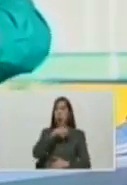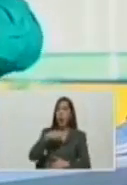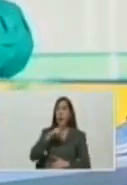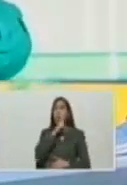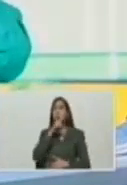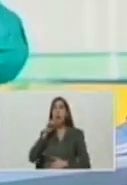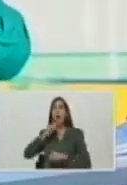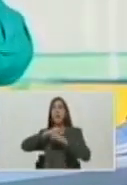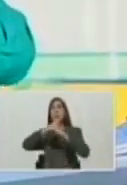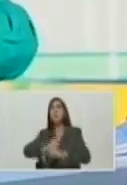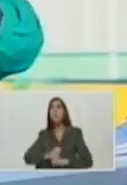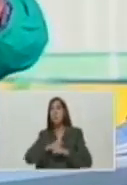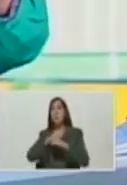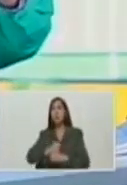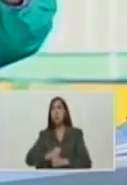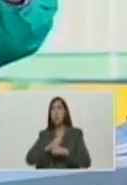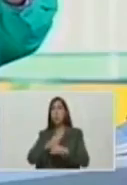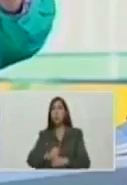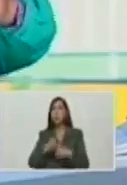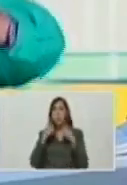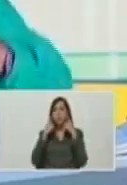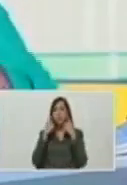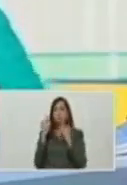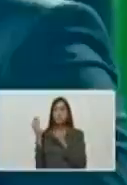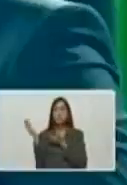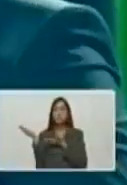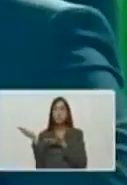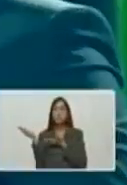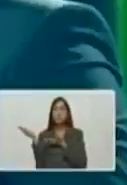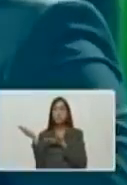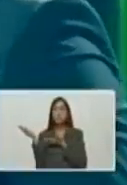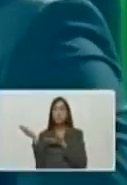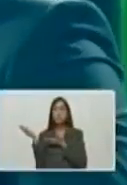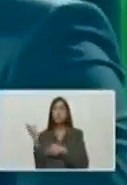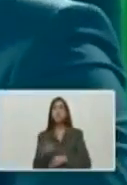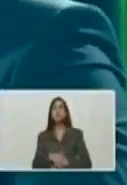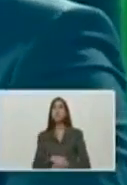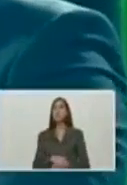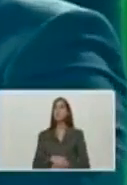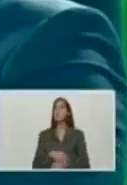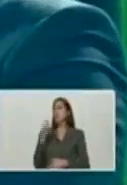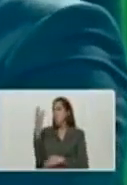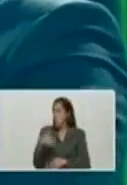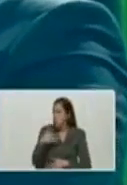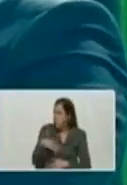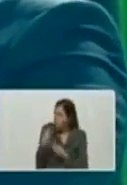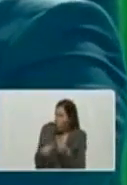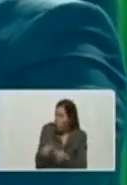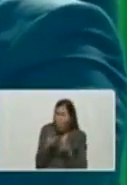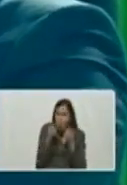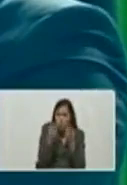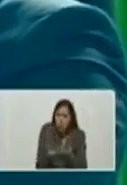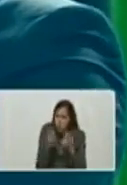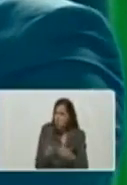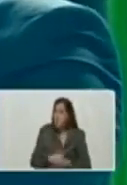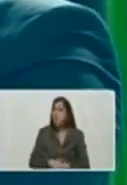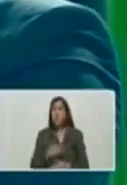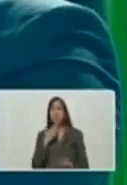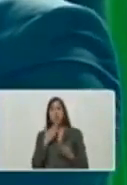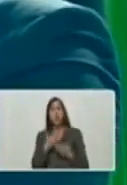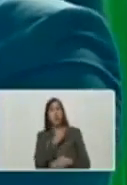líder, Antonio Potro Álvarez. ¿Qué nos dice el Potro? ¿Cómo te sientes? Cuéntalo. Gracias,